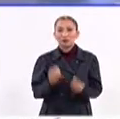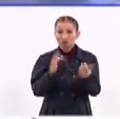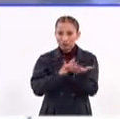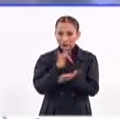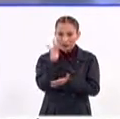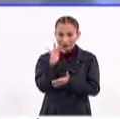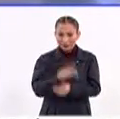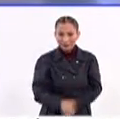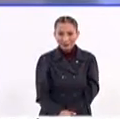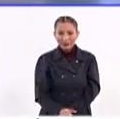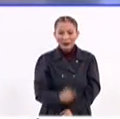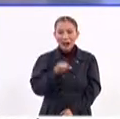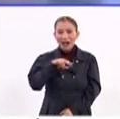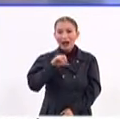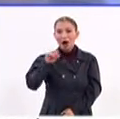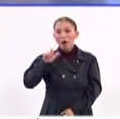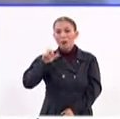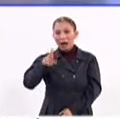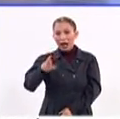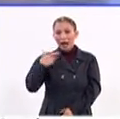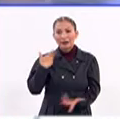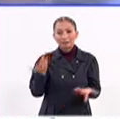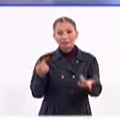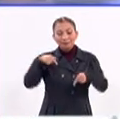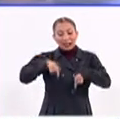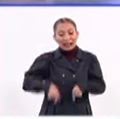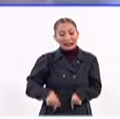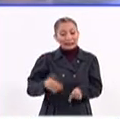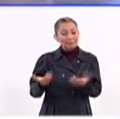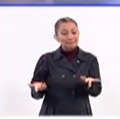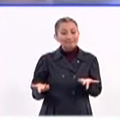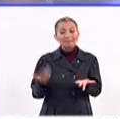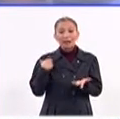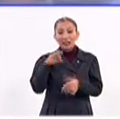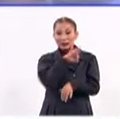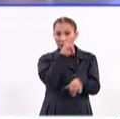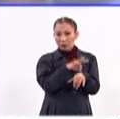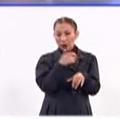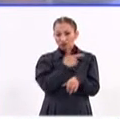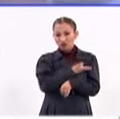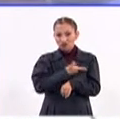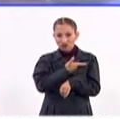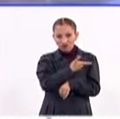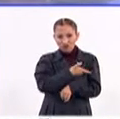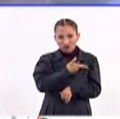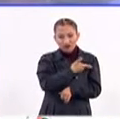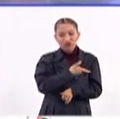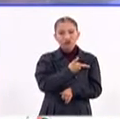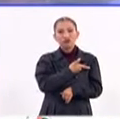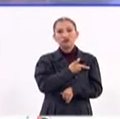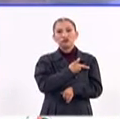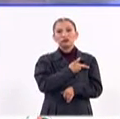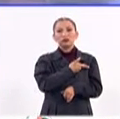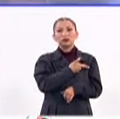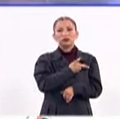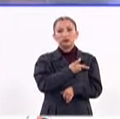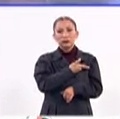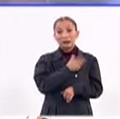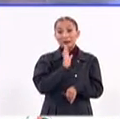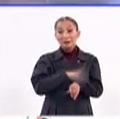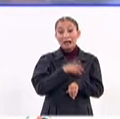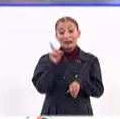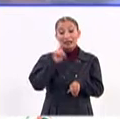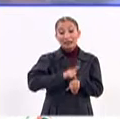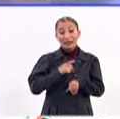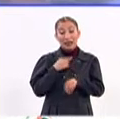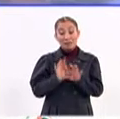Muchas gracias, Ana y Omar. Estamos aquí desde Chapingo con mucho gusto y pues sobre todo por